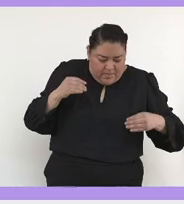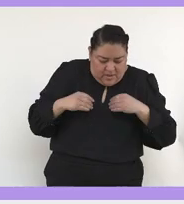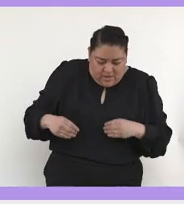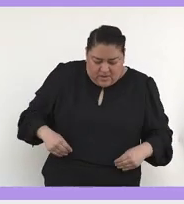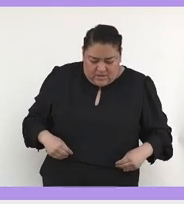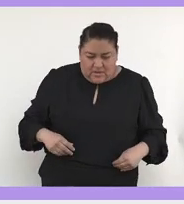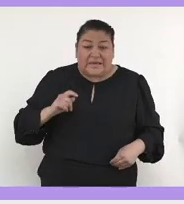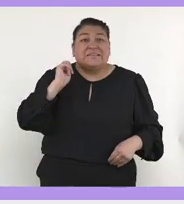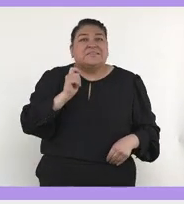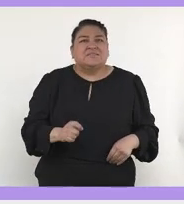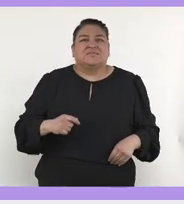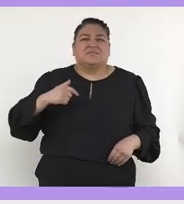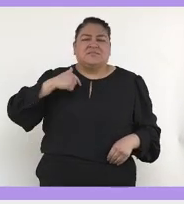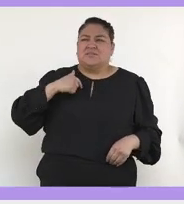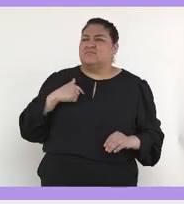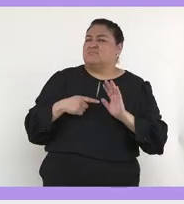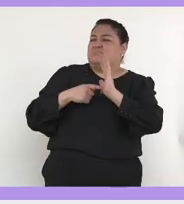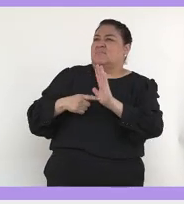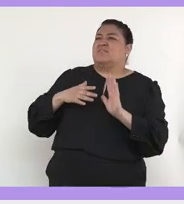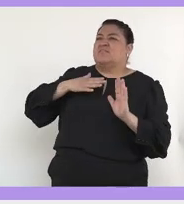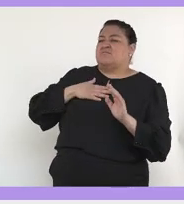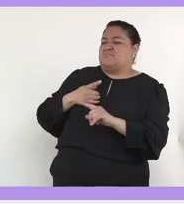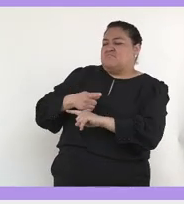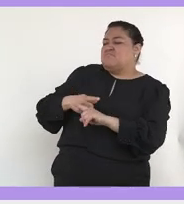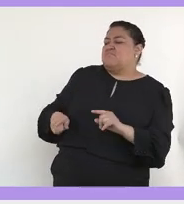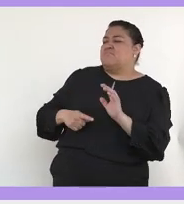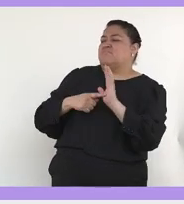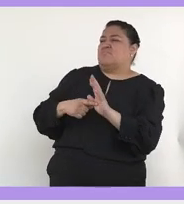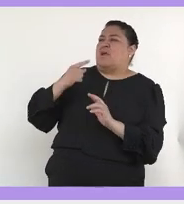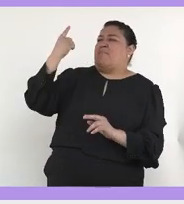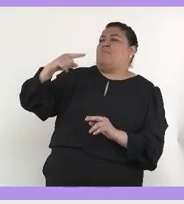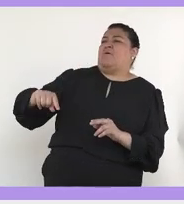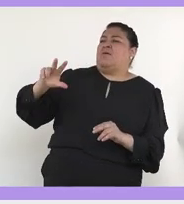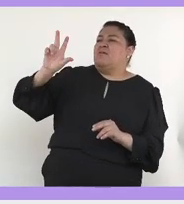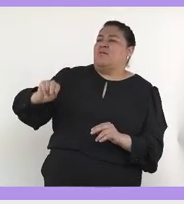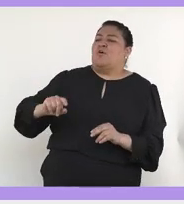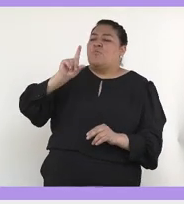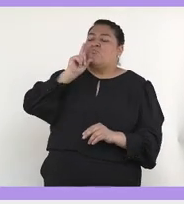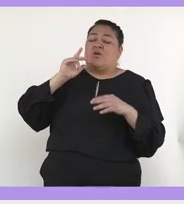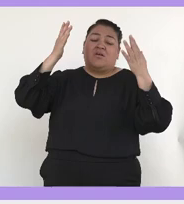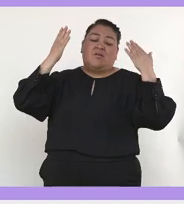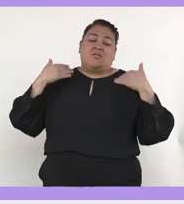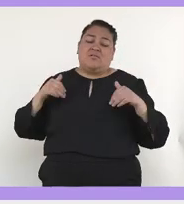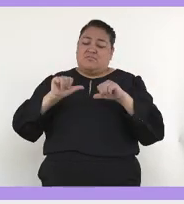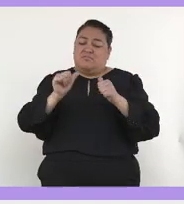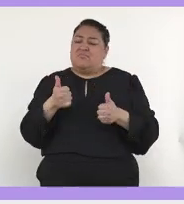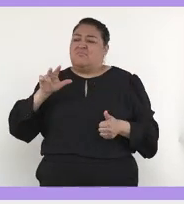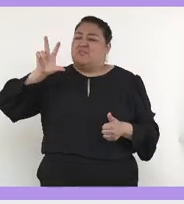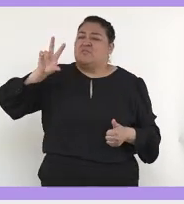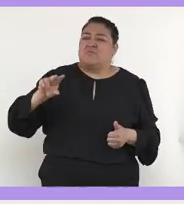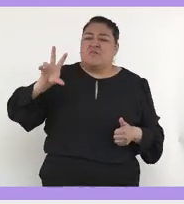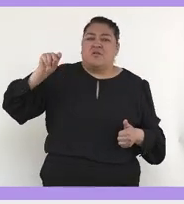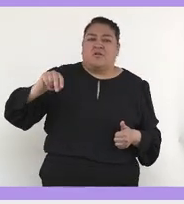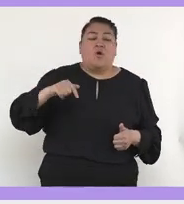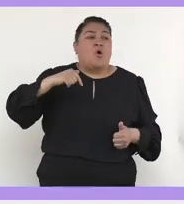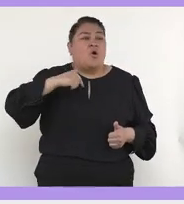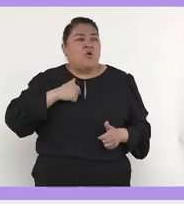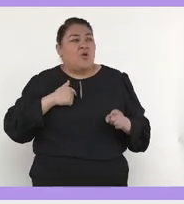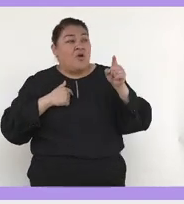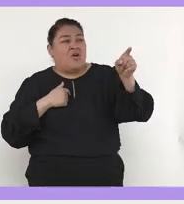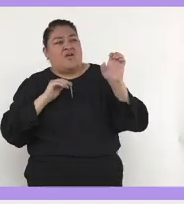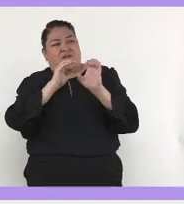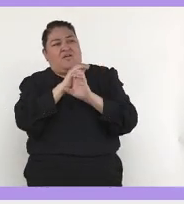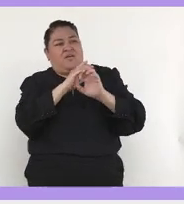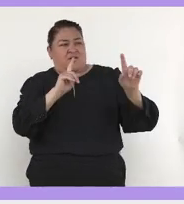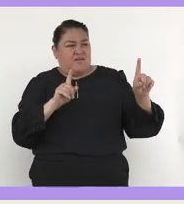estereotiparme a lo que me están diciendo que tiene que ser la belleza o de pronto era como quiero hacer duetos con este tipo de